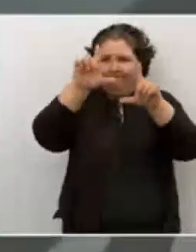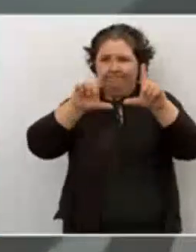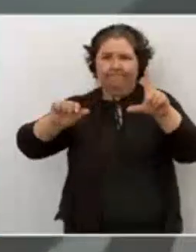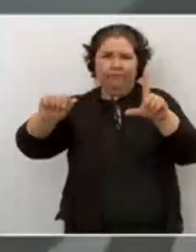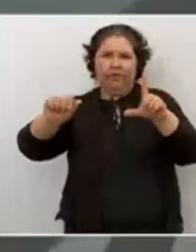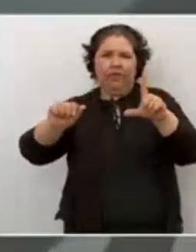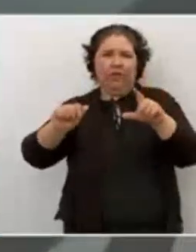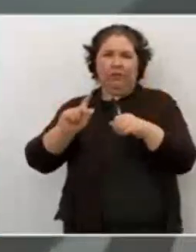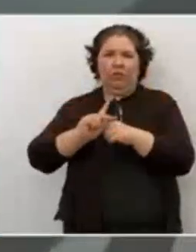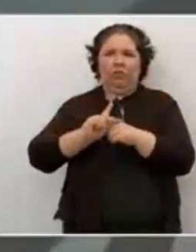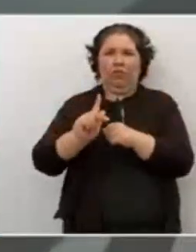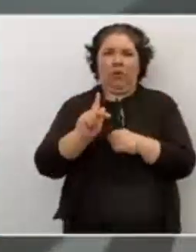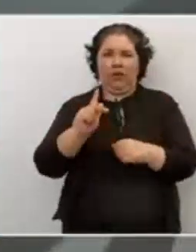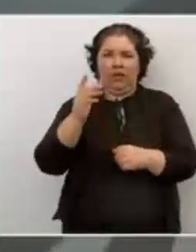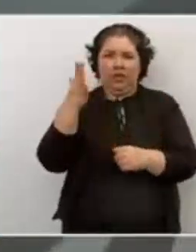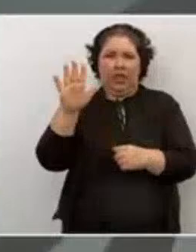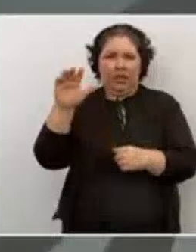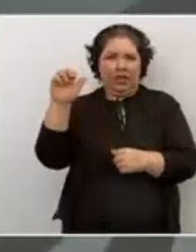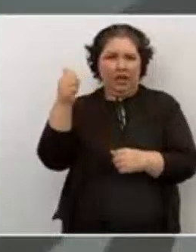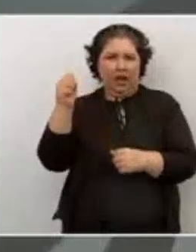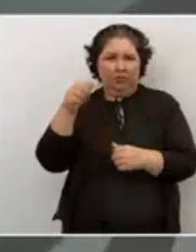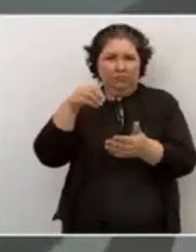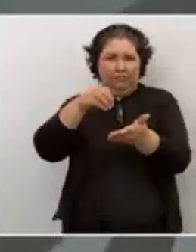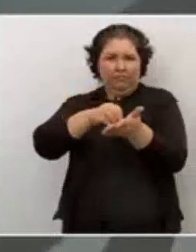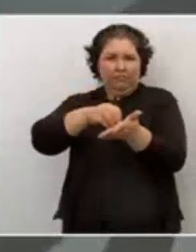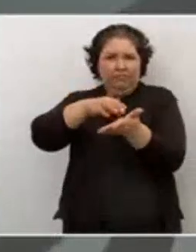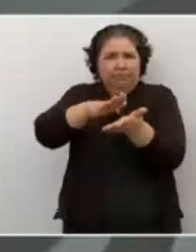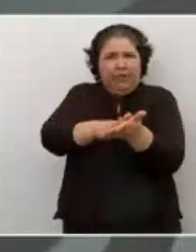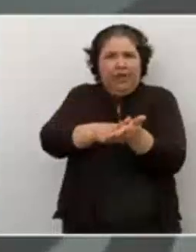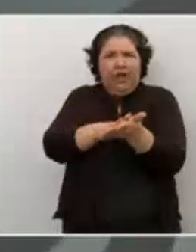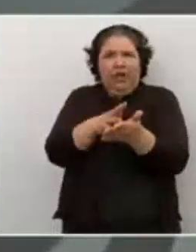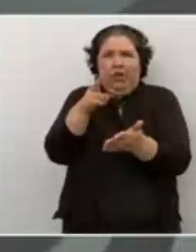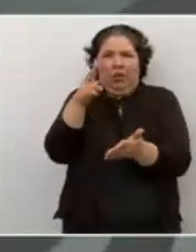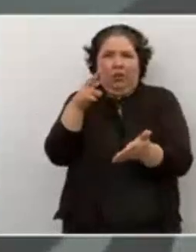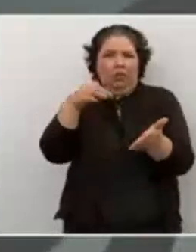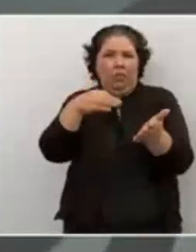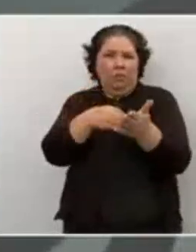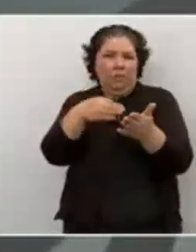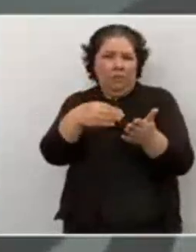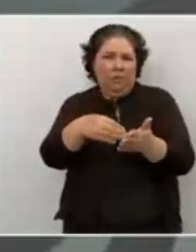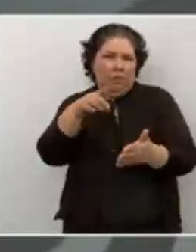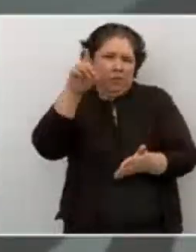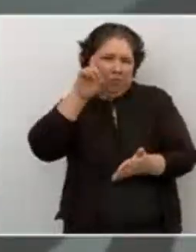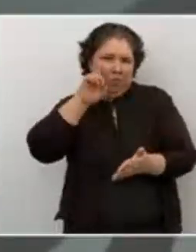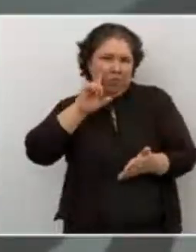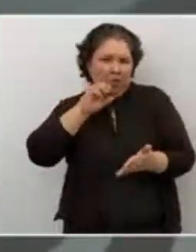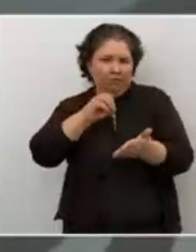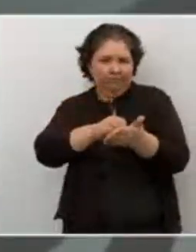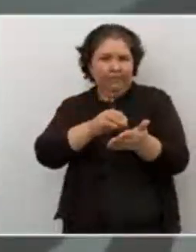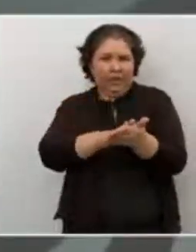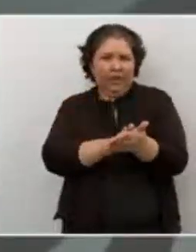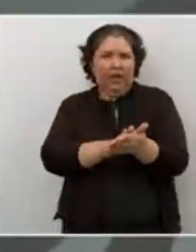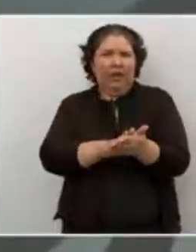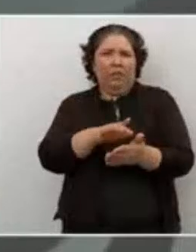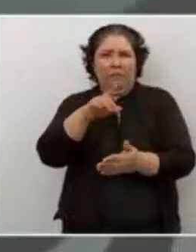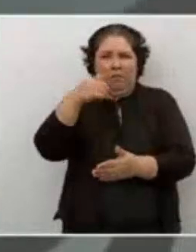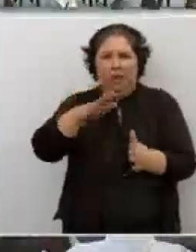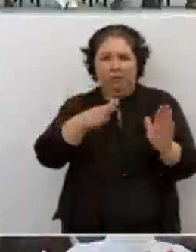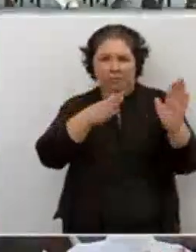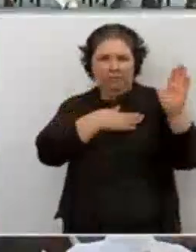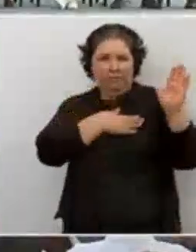de agosto vamos a registrar a más de 2 millones de mujeres para cumplir el compromiso de